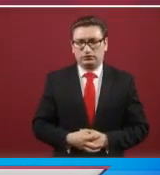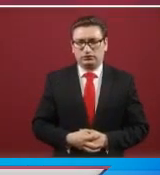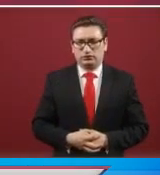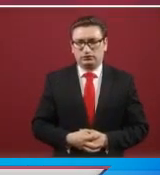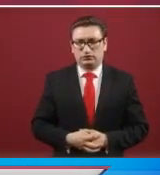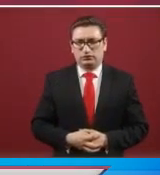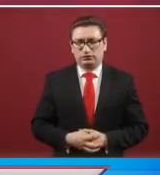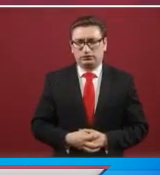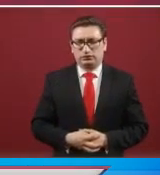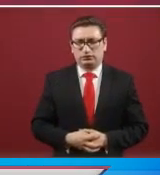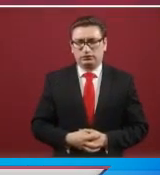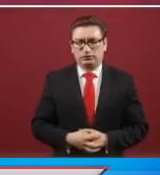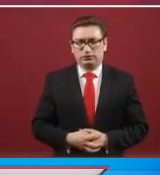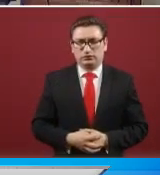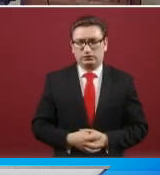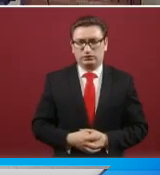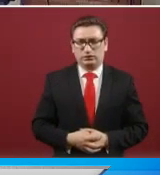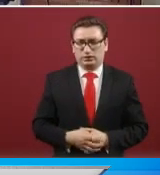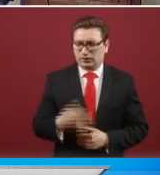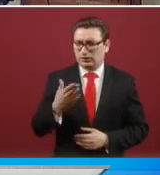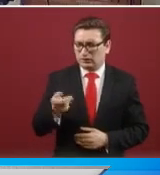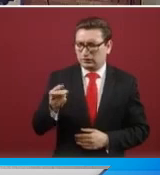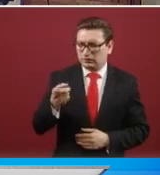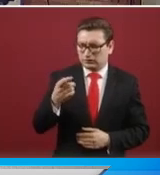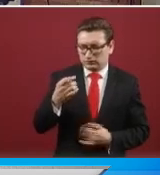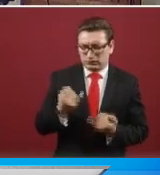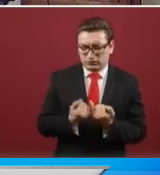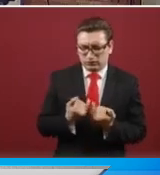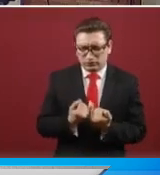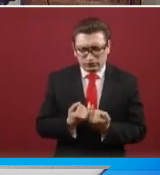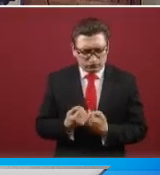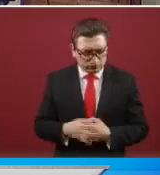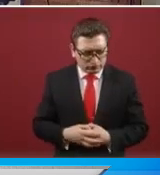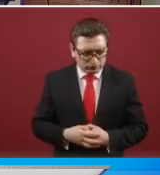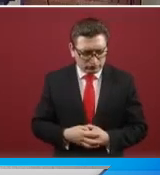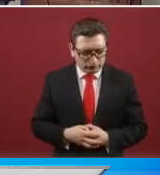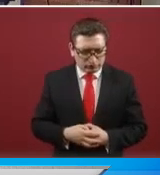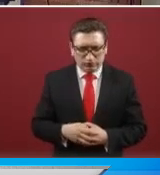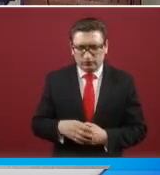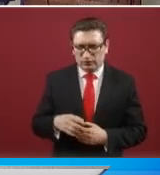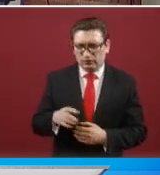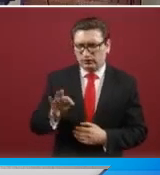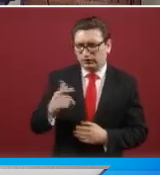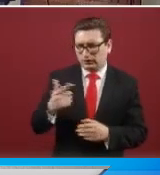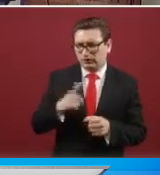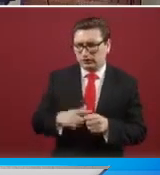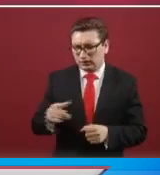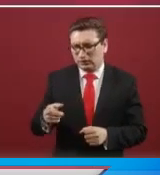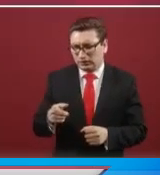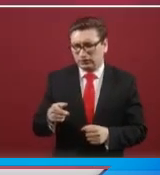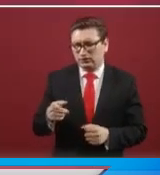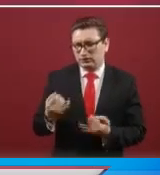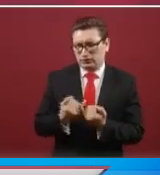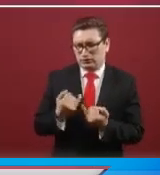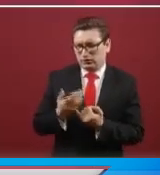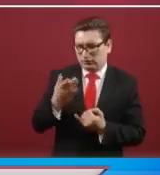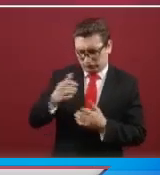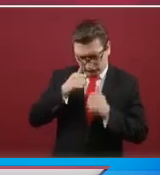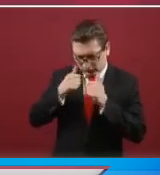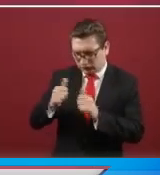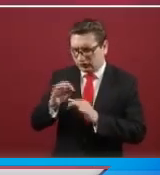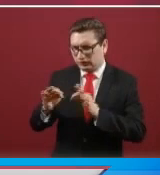incluso a el fiscal general, Alejandro Hertz, que te